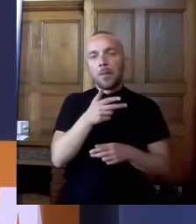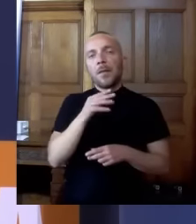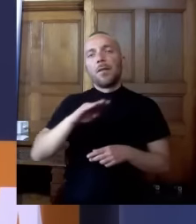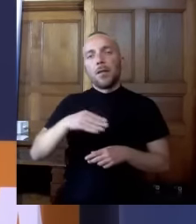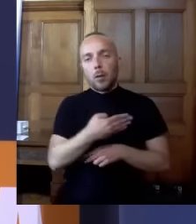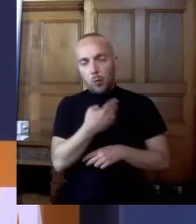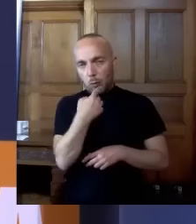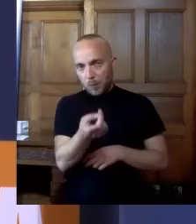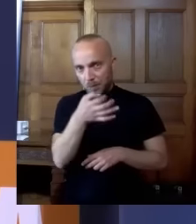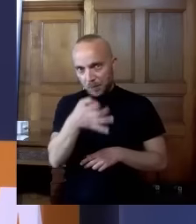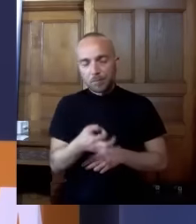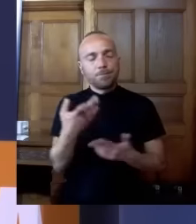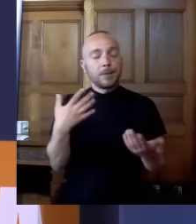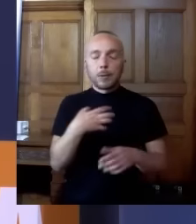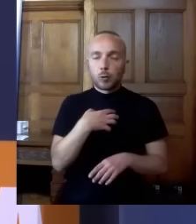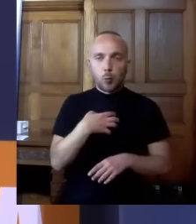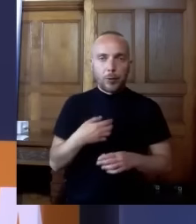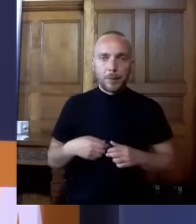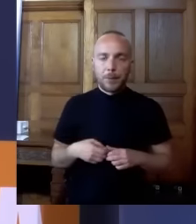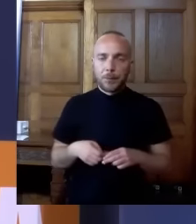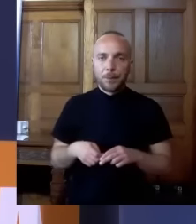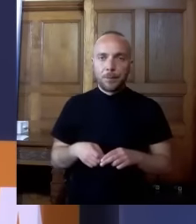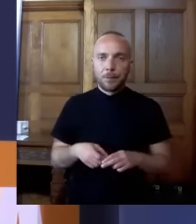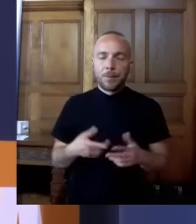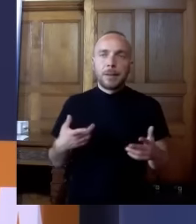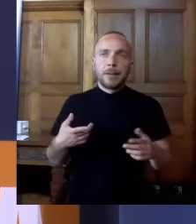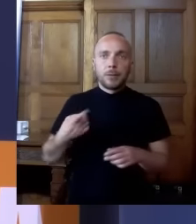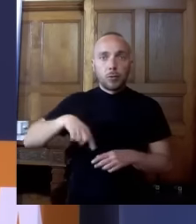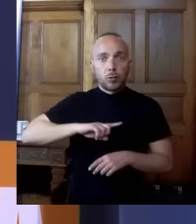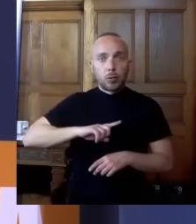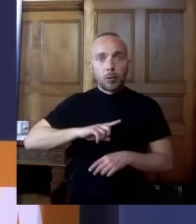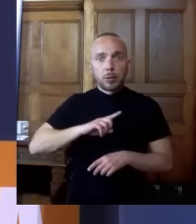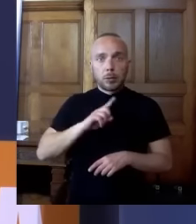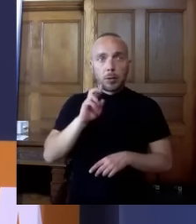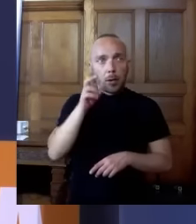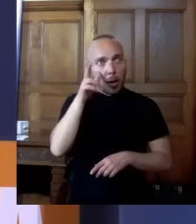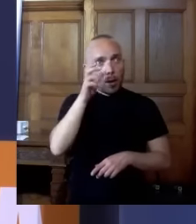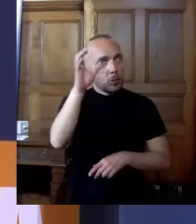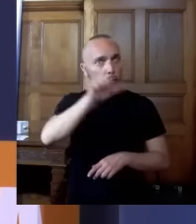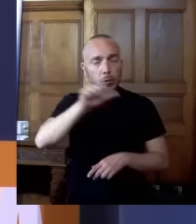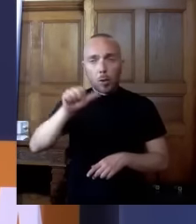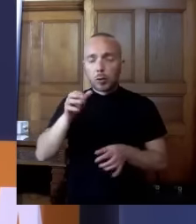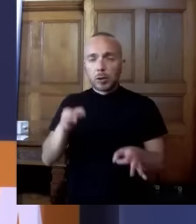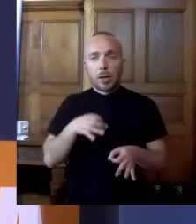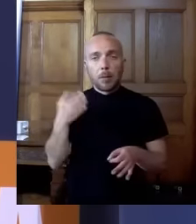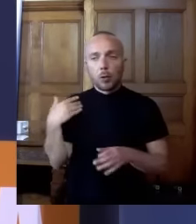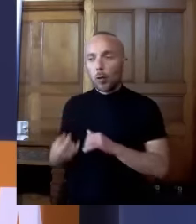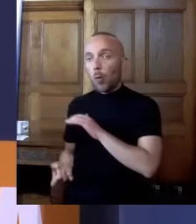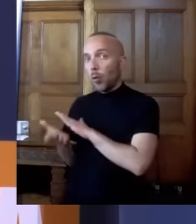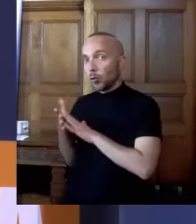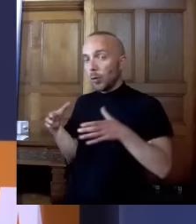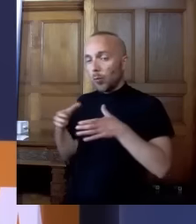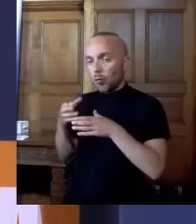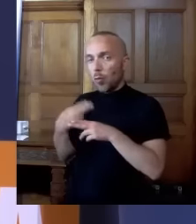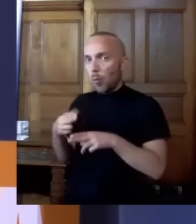bildu es que no se puede nosotras hemos escuchado eso siempre desde nuestro nacimiento